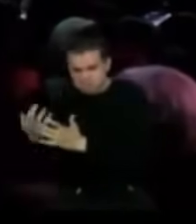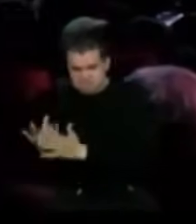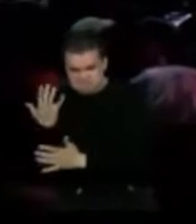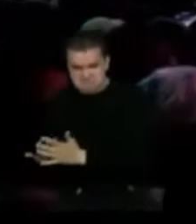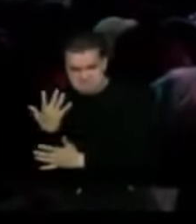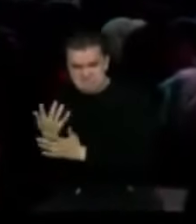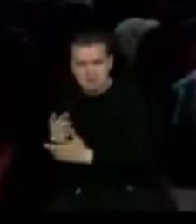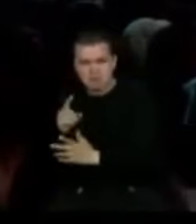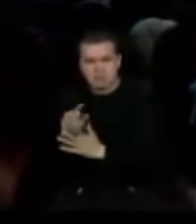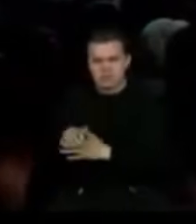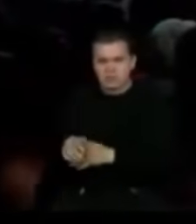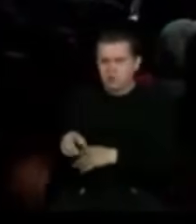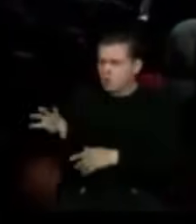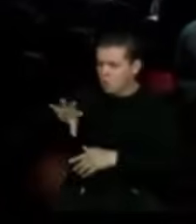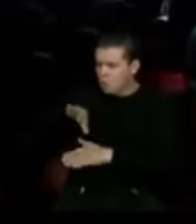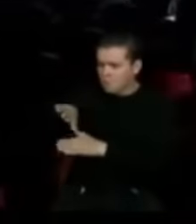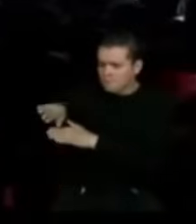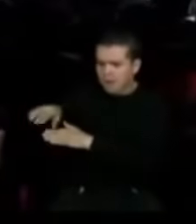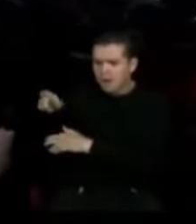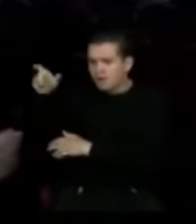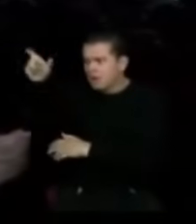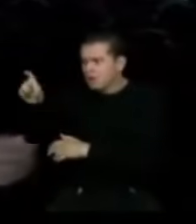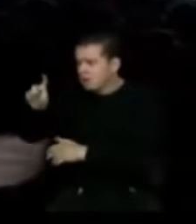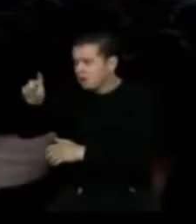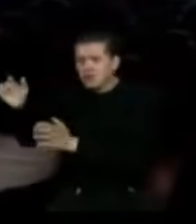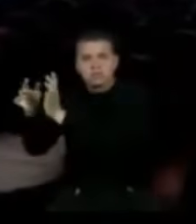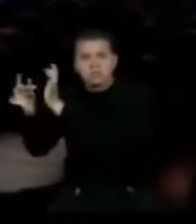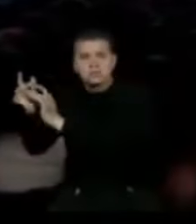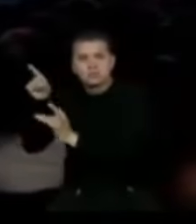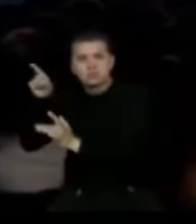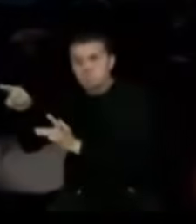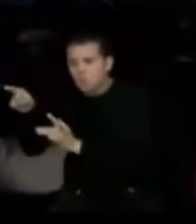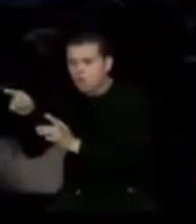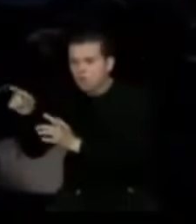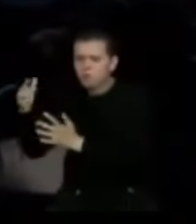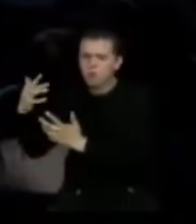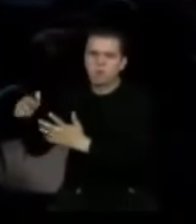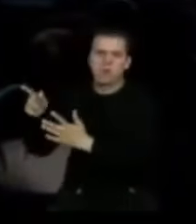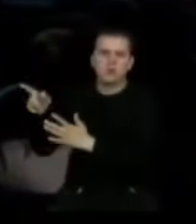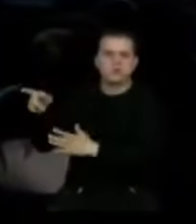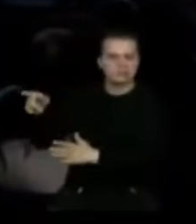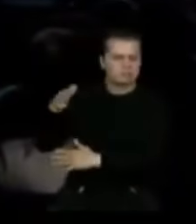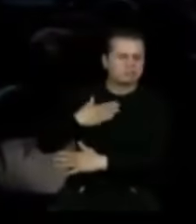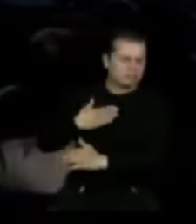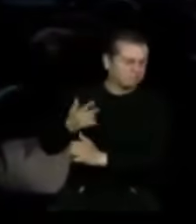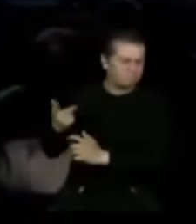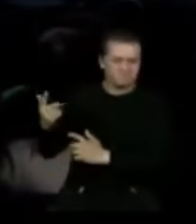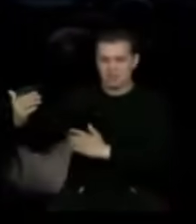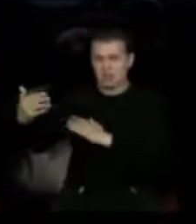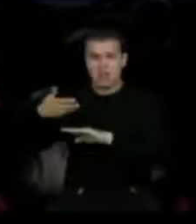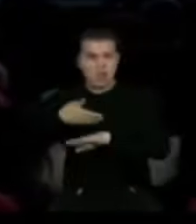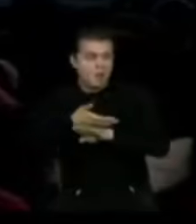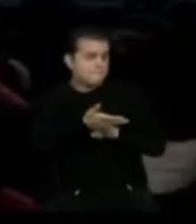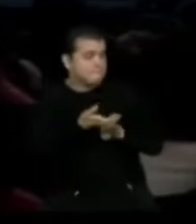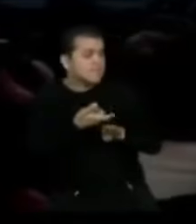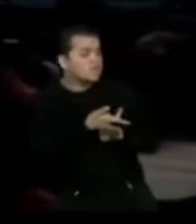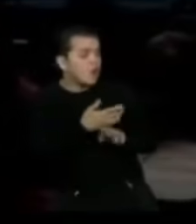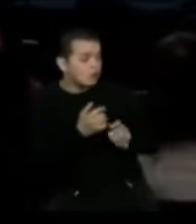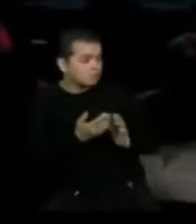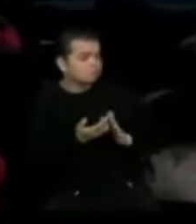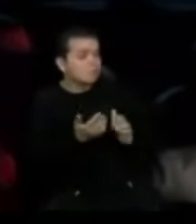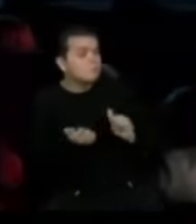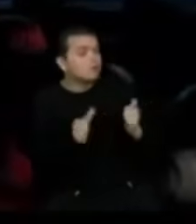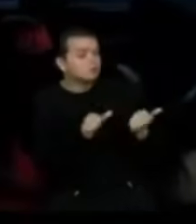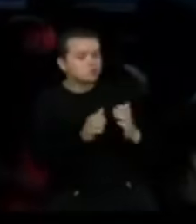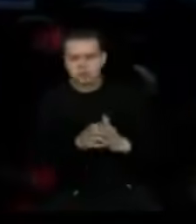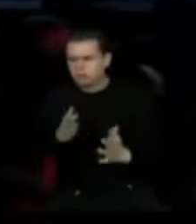te amó tanto que dio su vida y tomó tu lugar en esa cruz por ti, lo que él te pida tú lo vas a hacer. Si tú verdaderamente lo